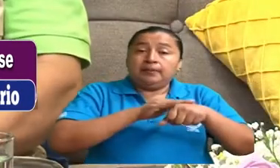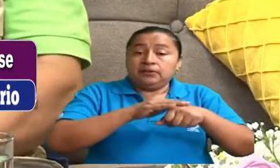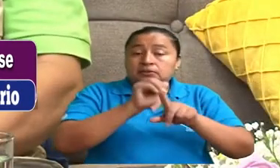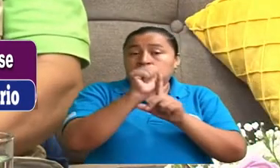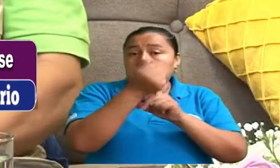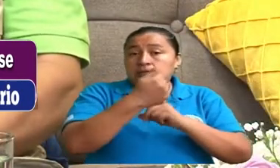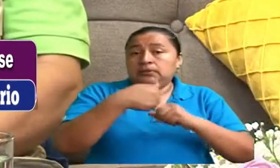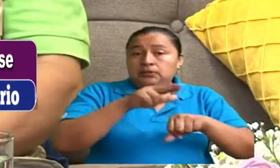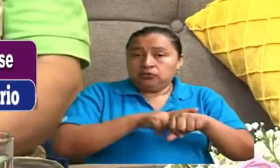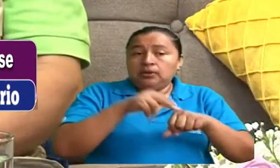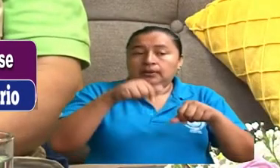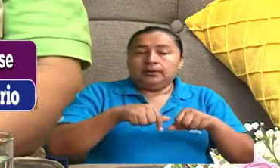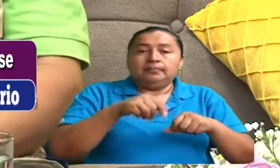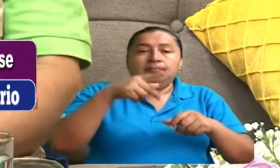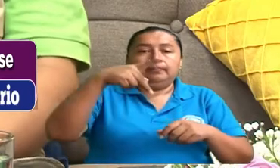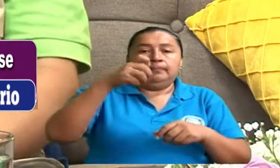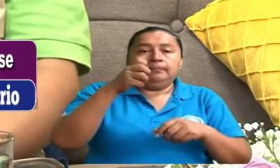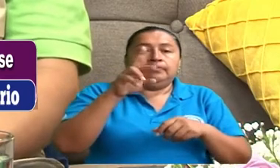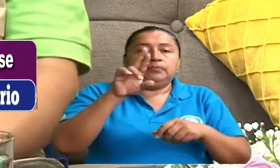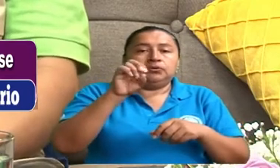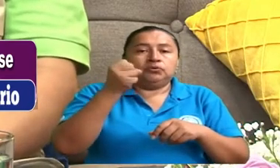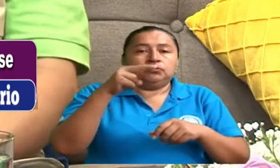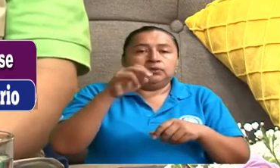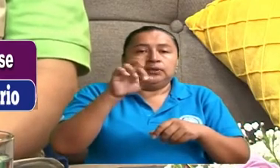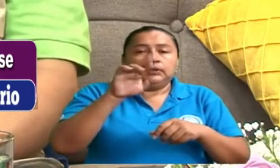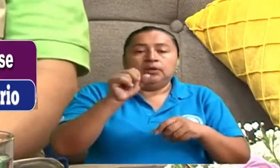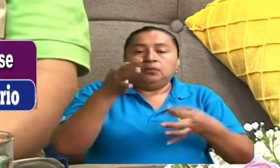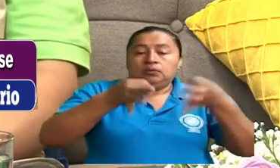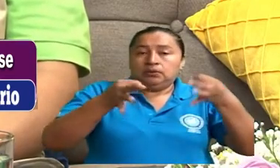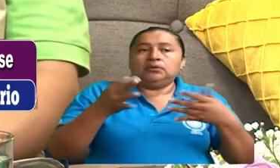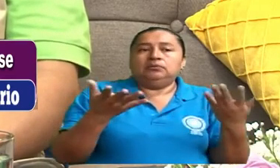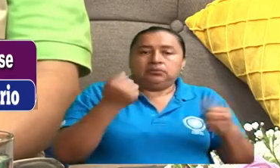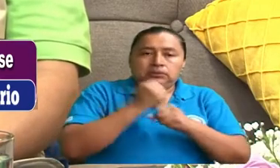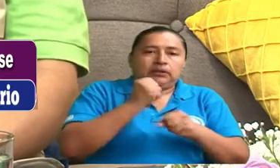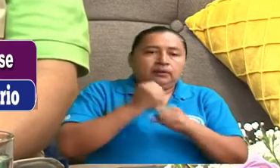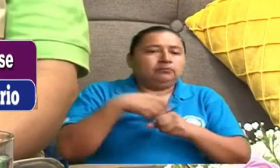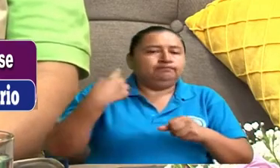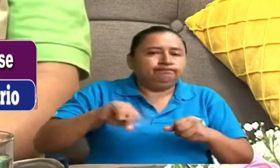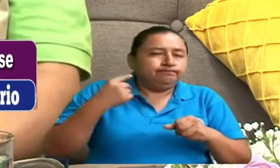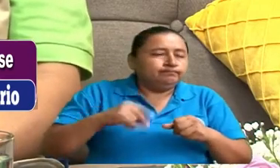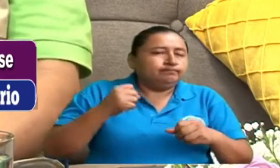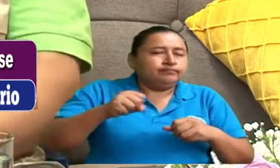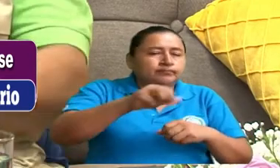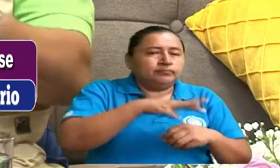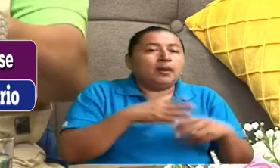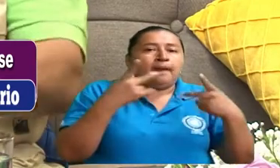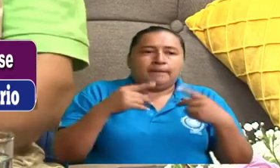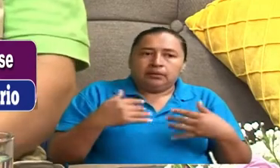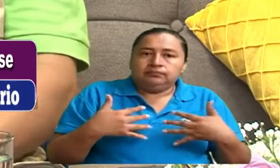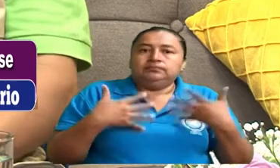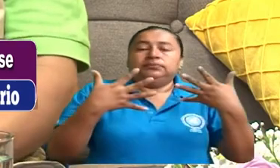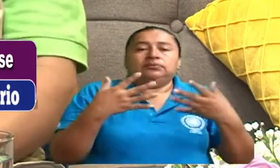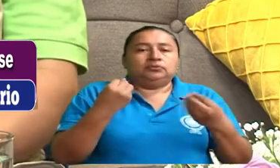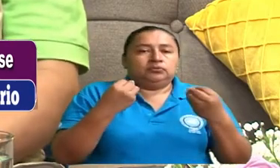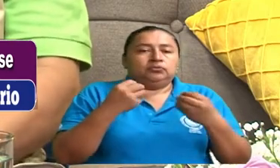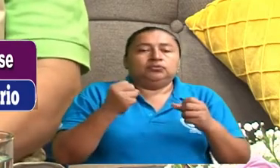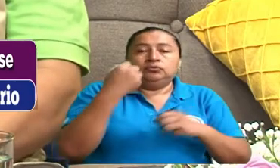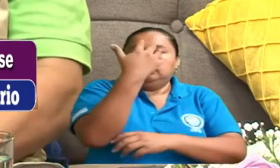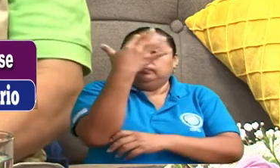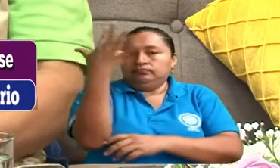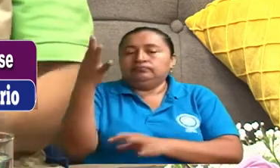jurídica, pues. Ya hemos venido haciendo un trabajo, ¿verdad?, meramente social, pero con grandes impactos social,